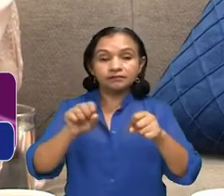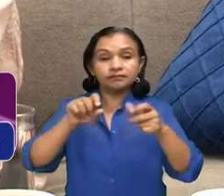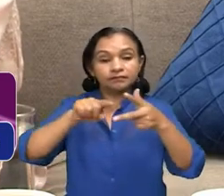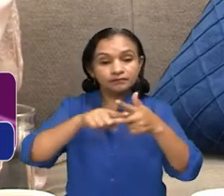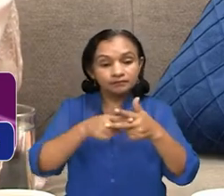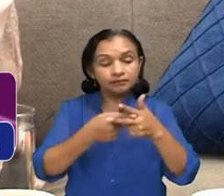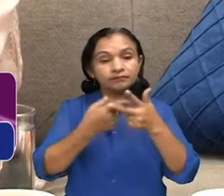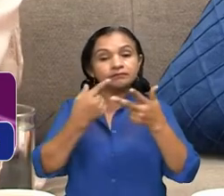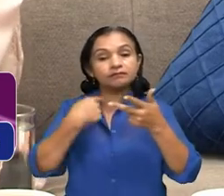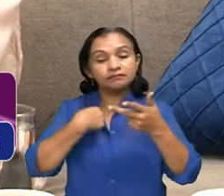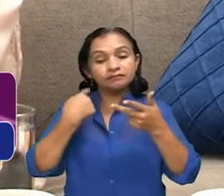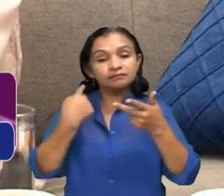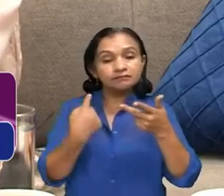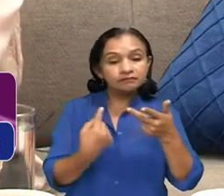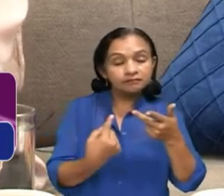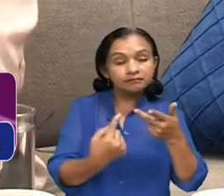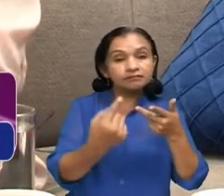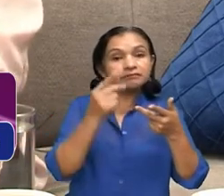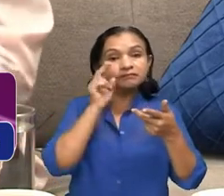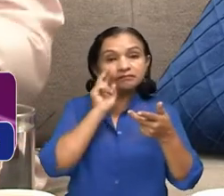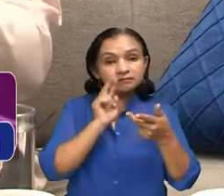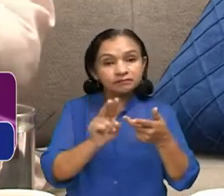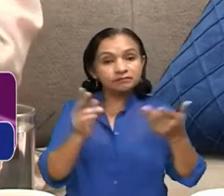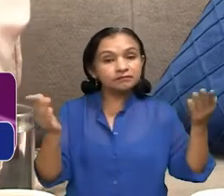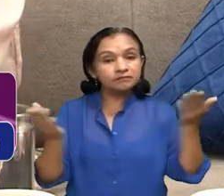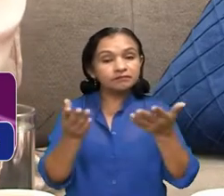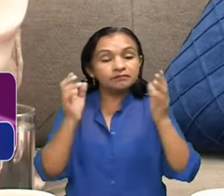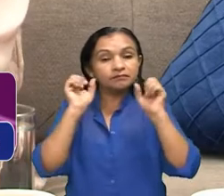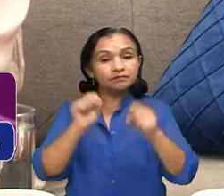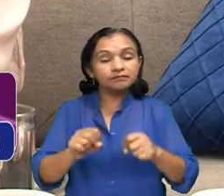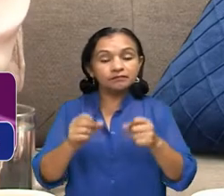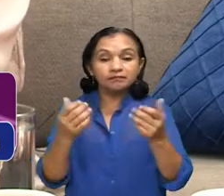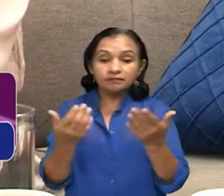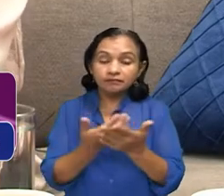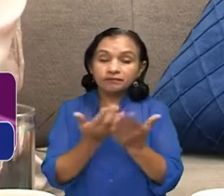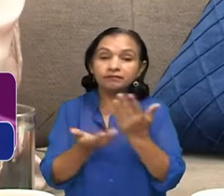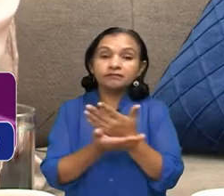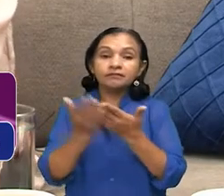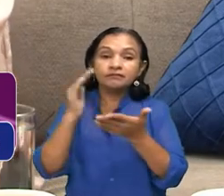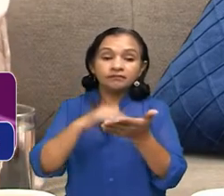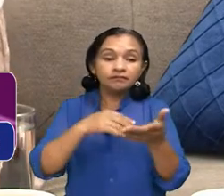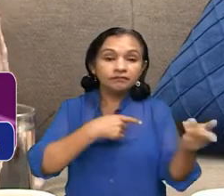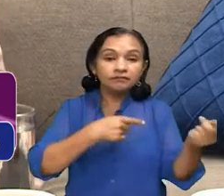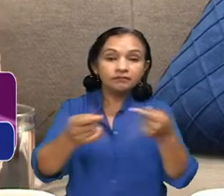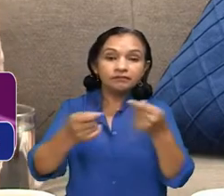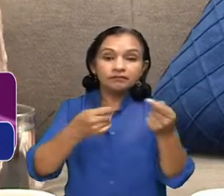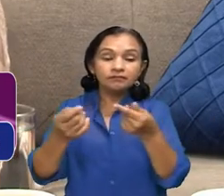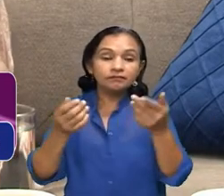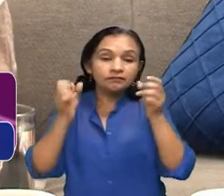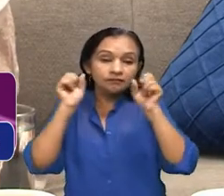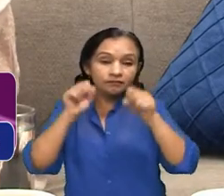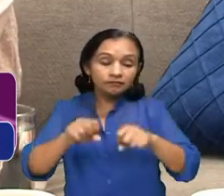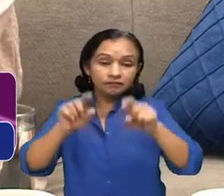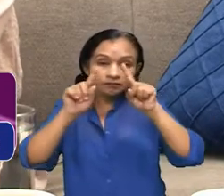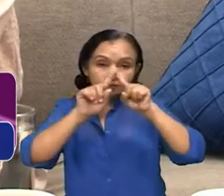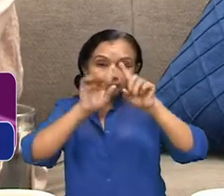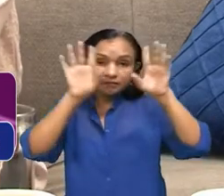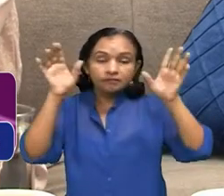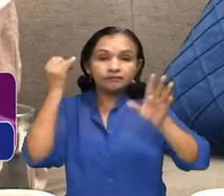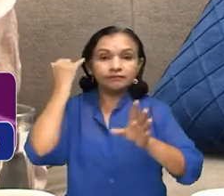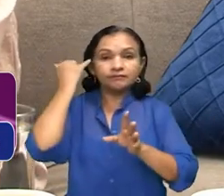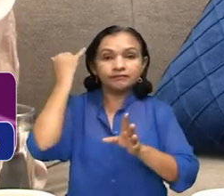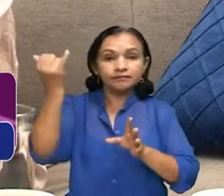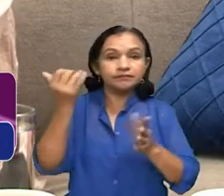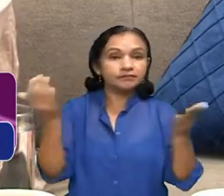a identificar, ¿verdad?, cómo poder abrir nuevamente el negocio o cómo yo poder aclarar mi idea.